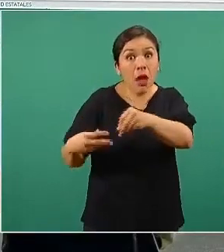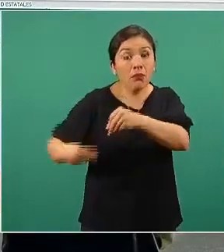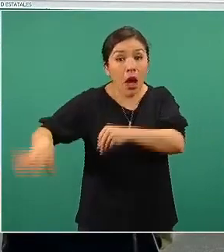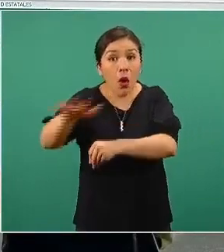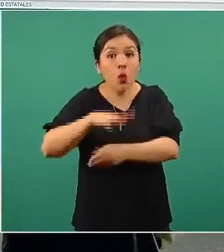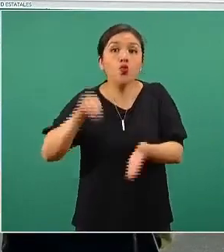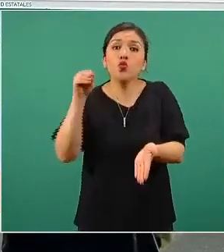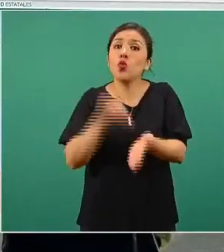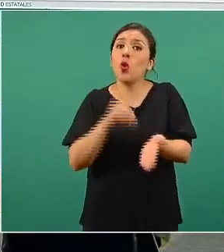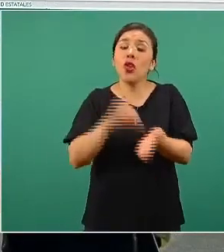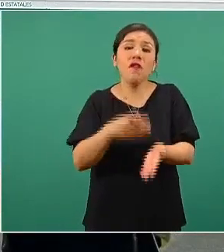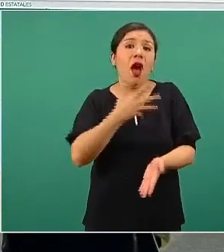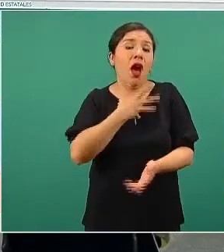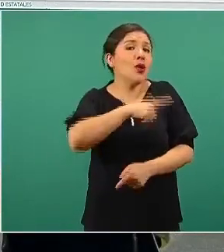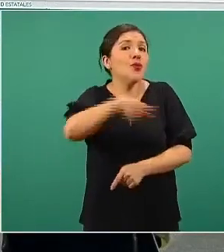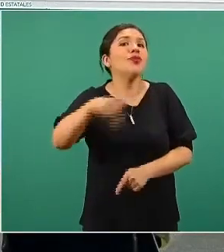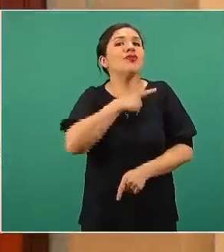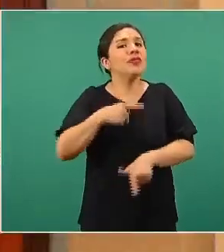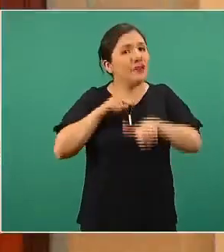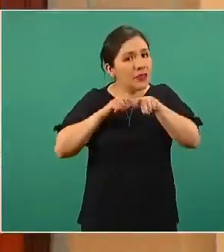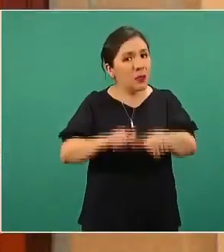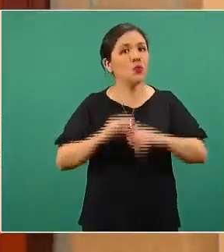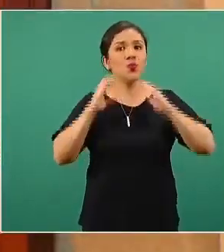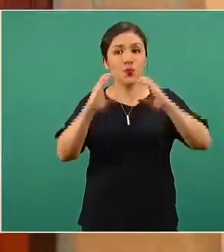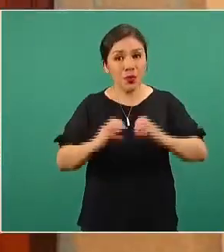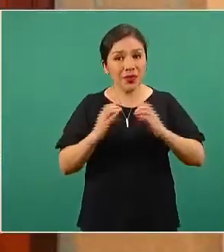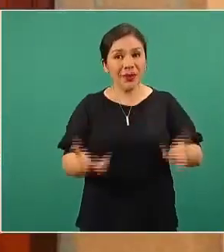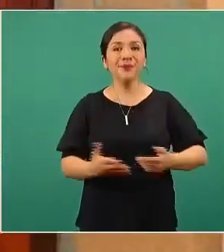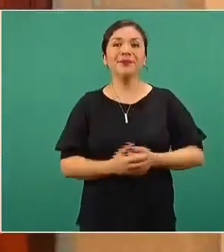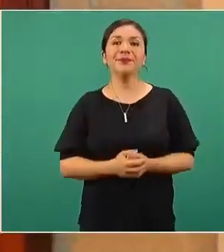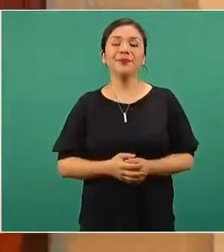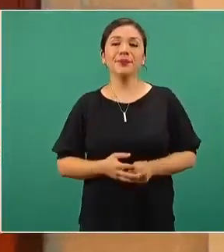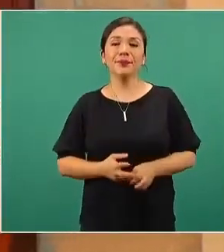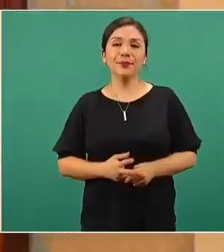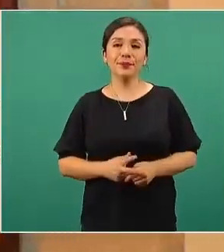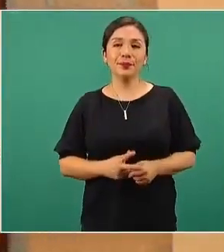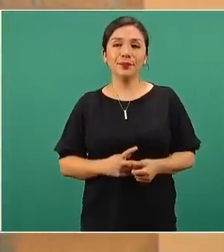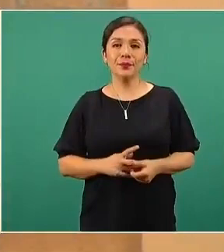epidemia continúan y no debemos bajar la guardia. Siguiente, por favor.